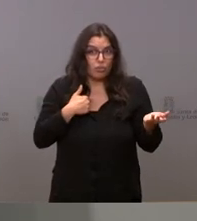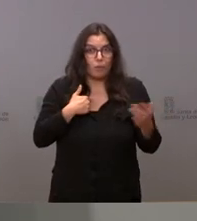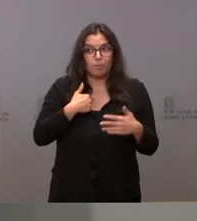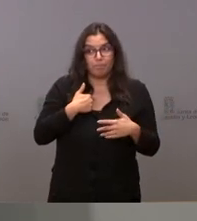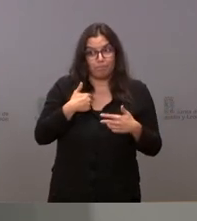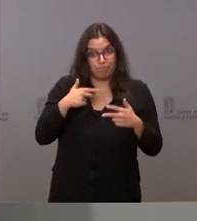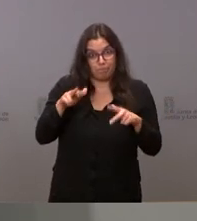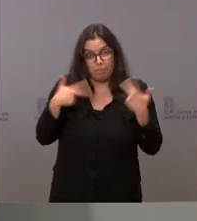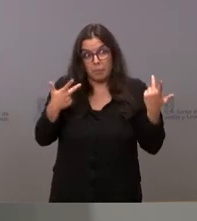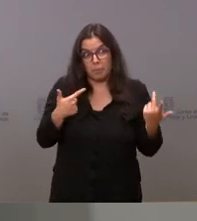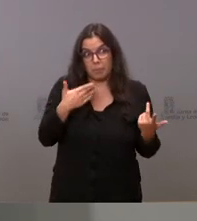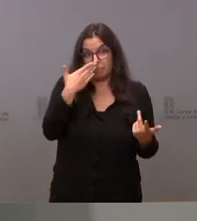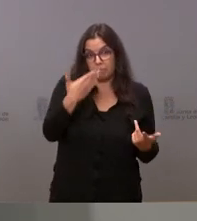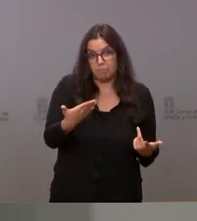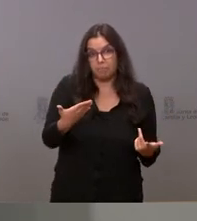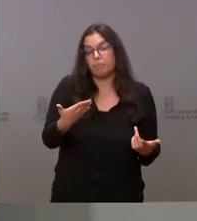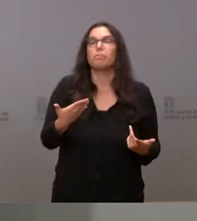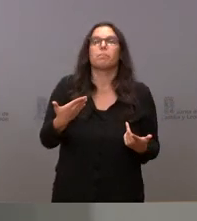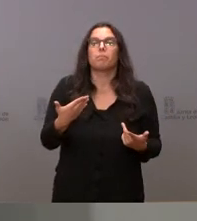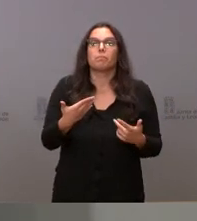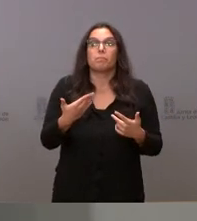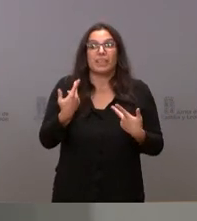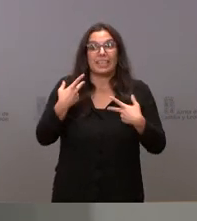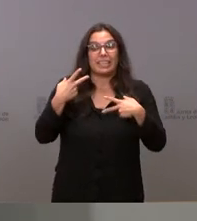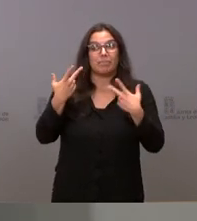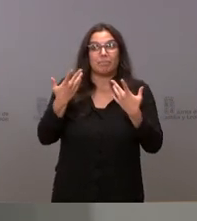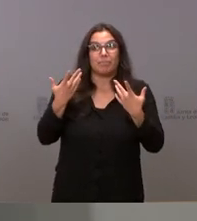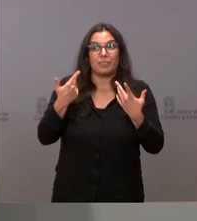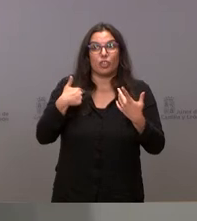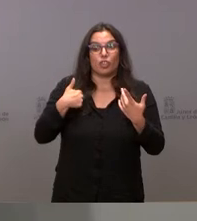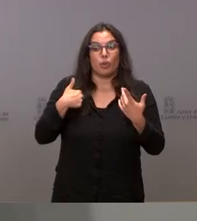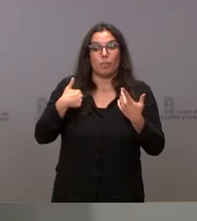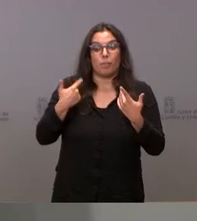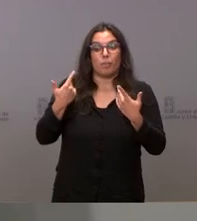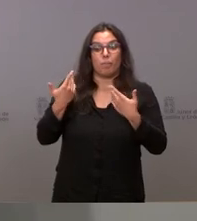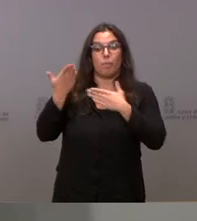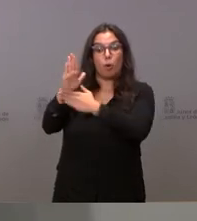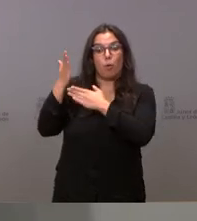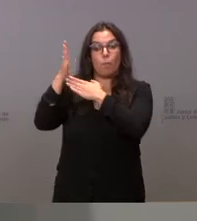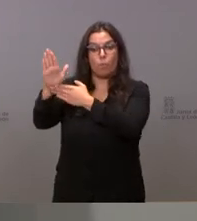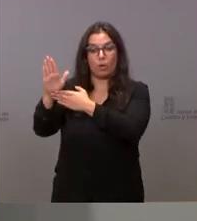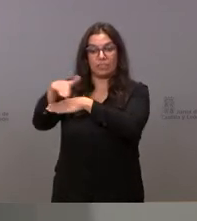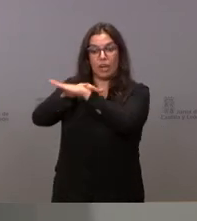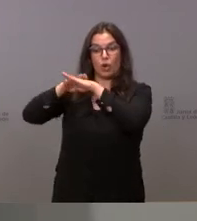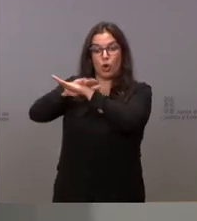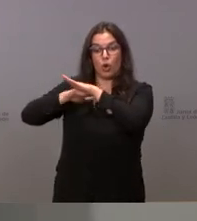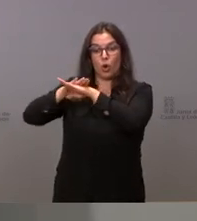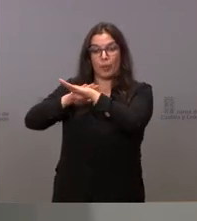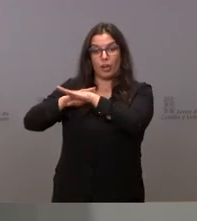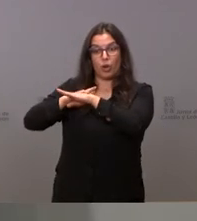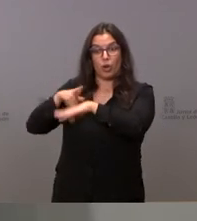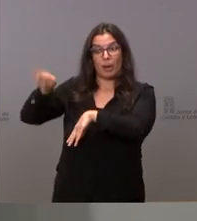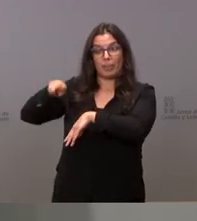permítanme que les diga, que manifestarme sobre las propuestas de este Gobierno, que son tan reiteradas,